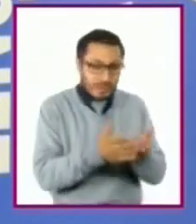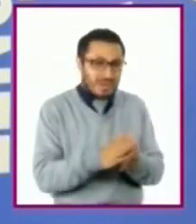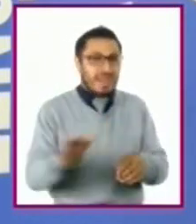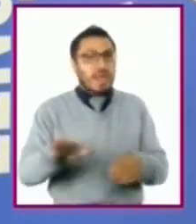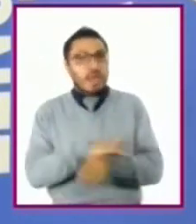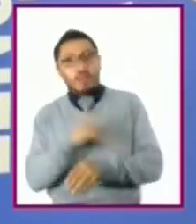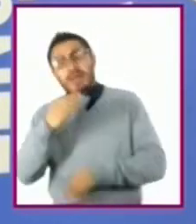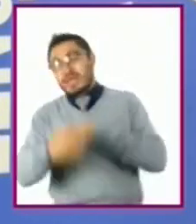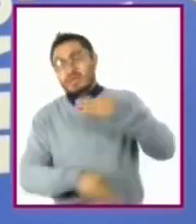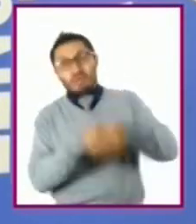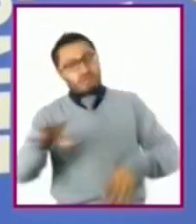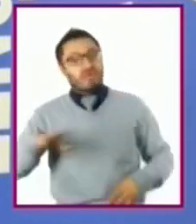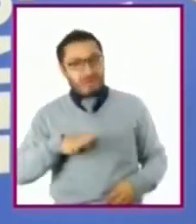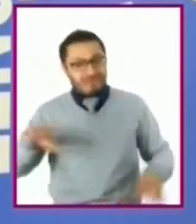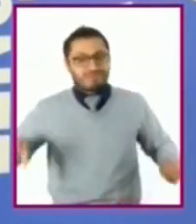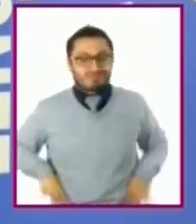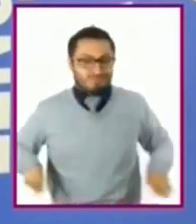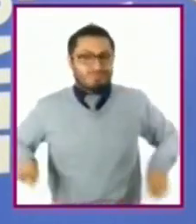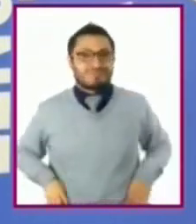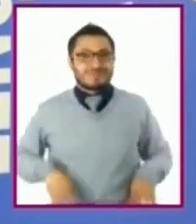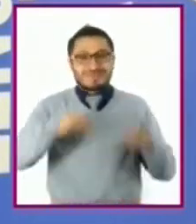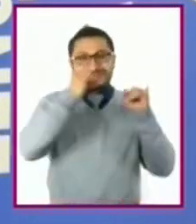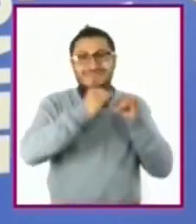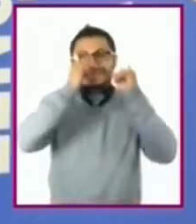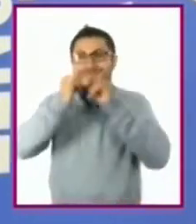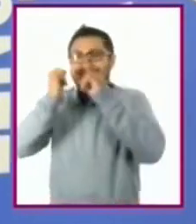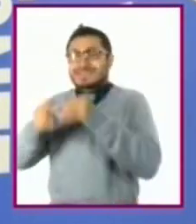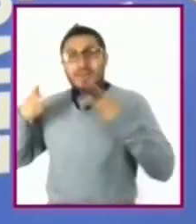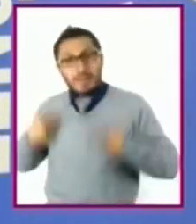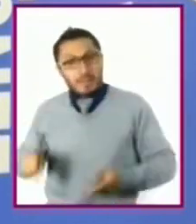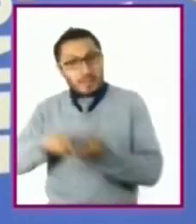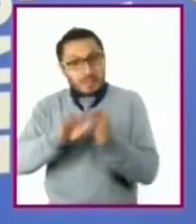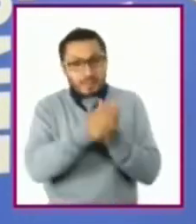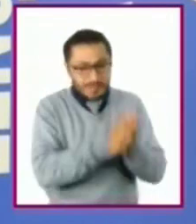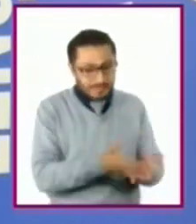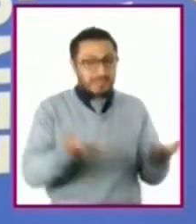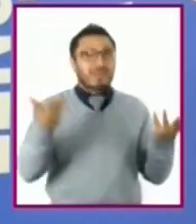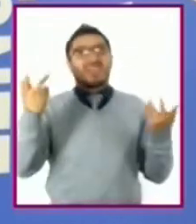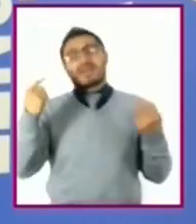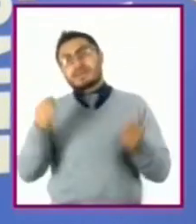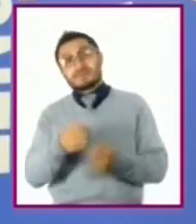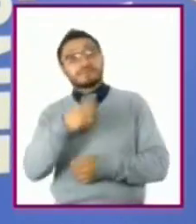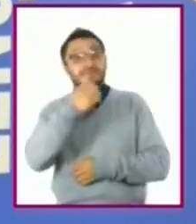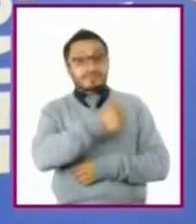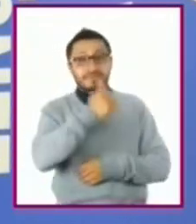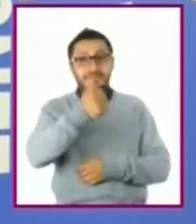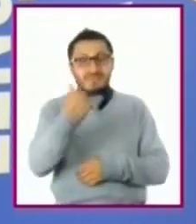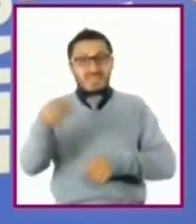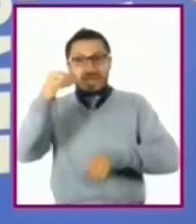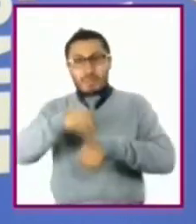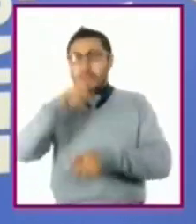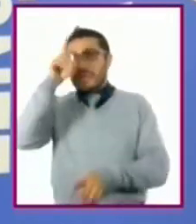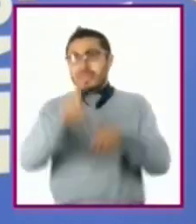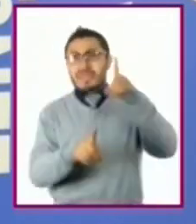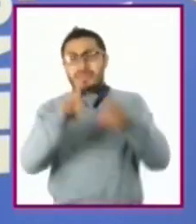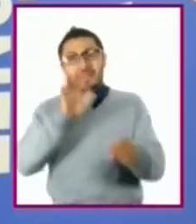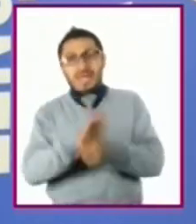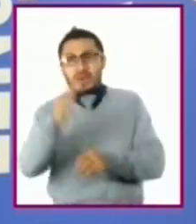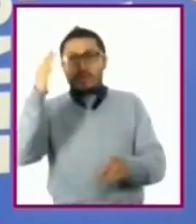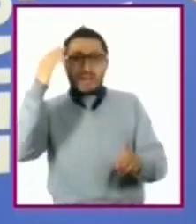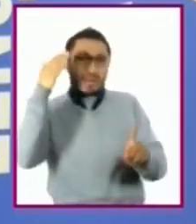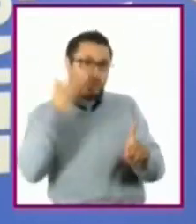todos los personajes tienen características que los distinguen, poseen una personalidad, se comportan según sus intenciones o